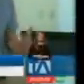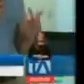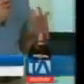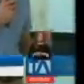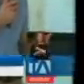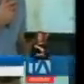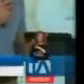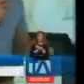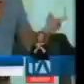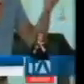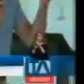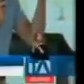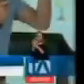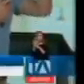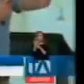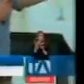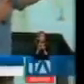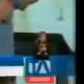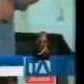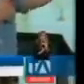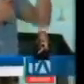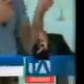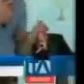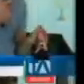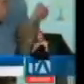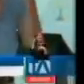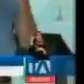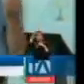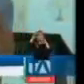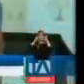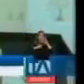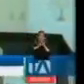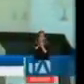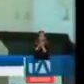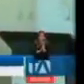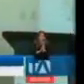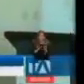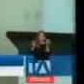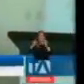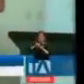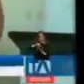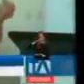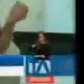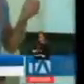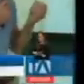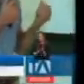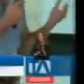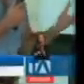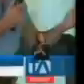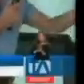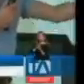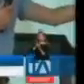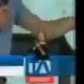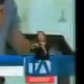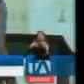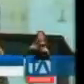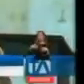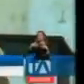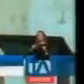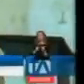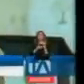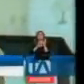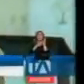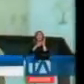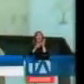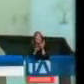país está creando para que tu idea, tu proyecto sea exitoso y, ¿por qué no?, sea un ejemplo como